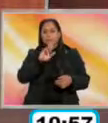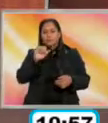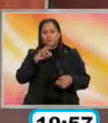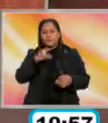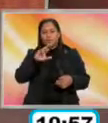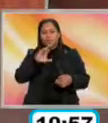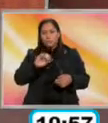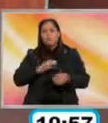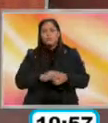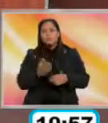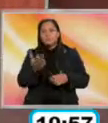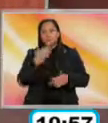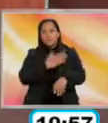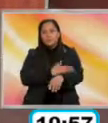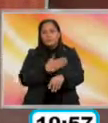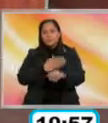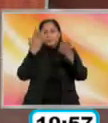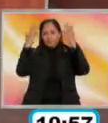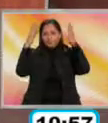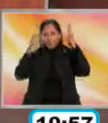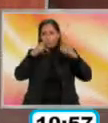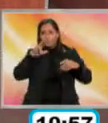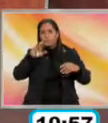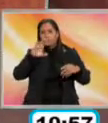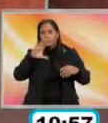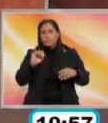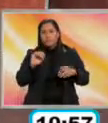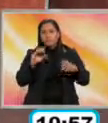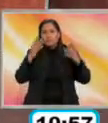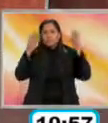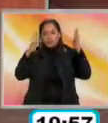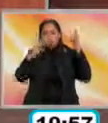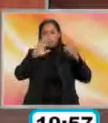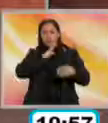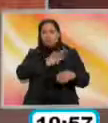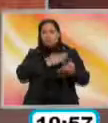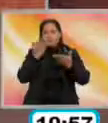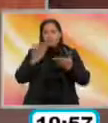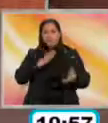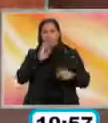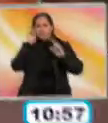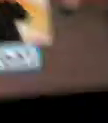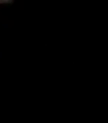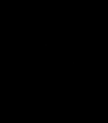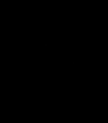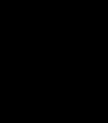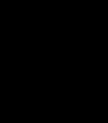/hueco. Vénganse para acá, compañeros, el aplauso para Hueco que, Claro que sí. desde España nos visita. ¡Hueco! ¡Felicidades! Viene con este disco.